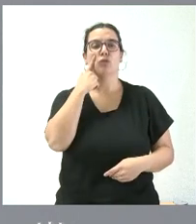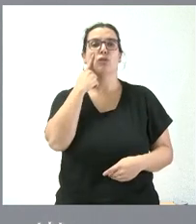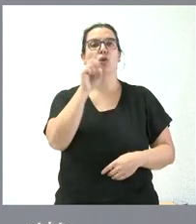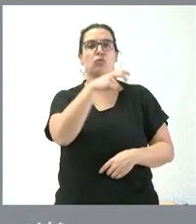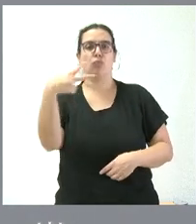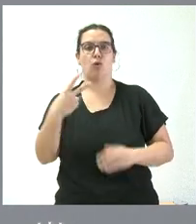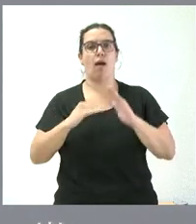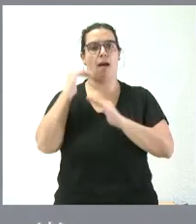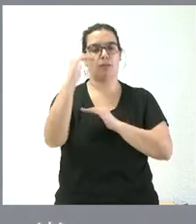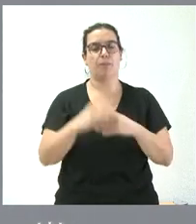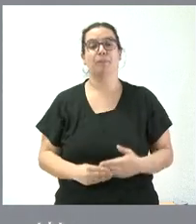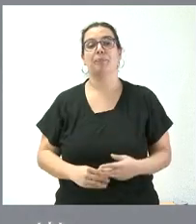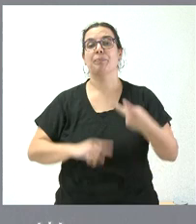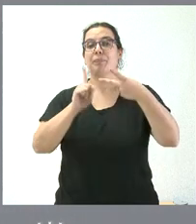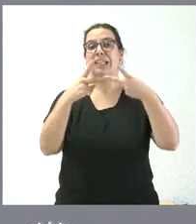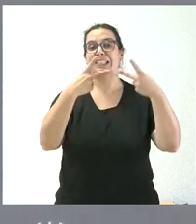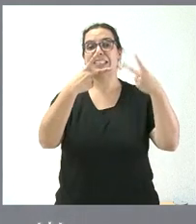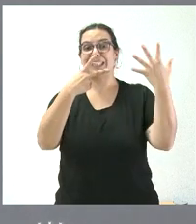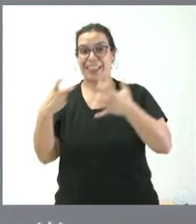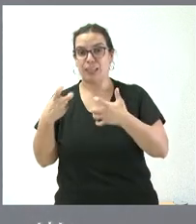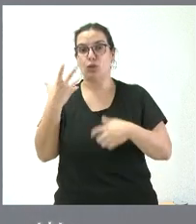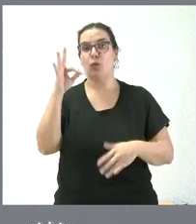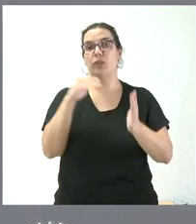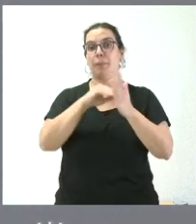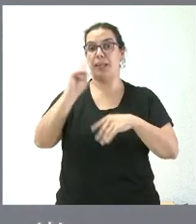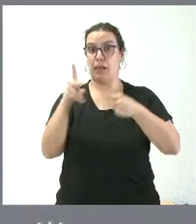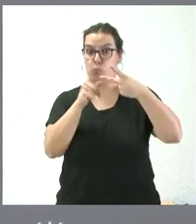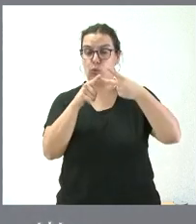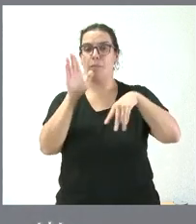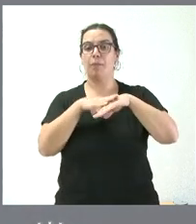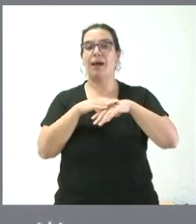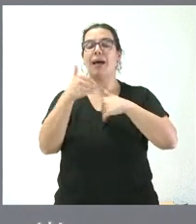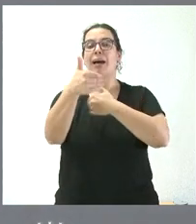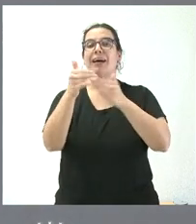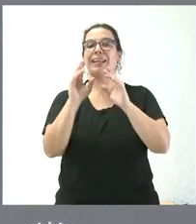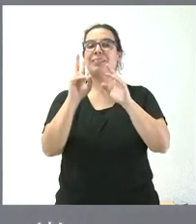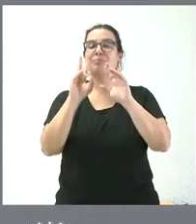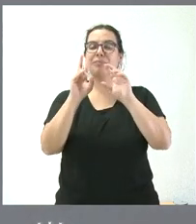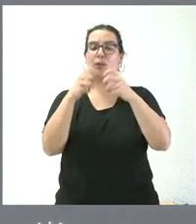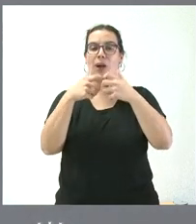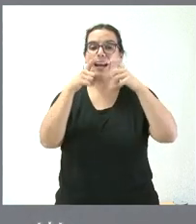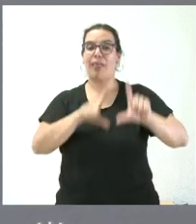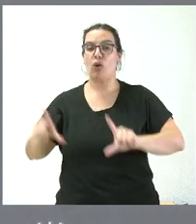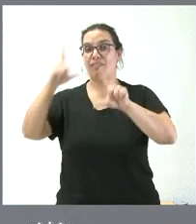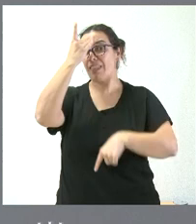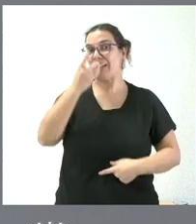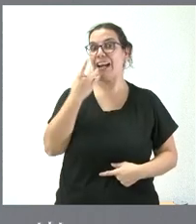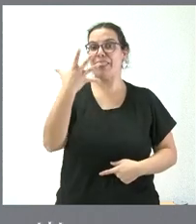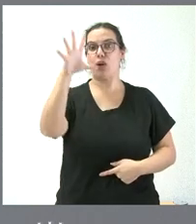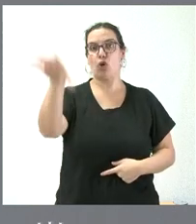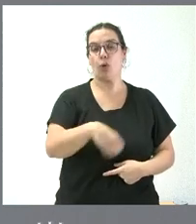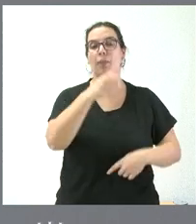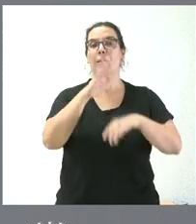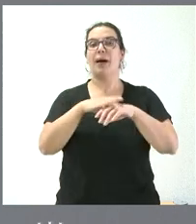resolución y 750,000 para cinco equipos de radiografía digital que se adquirirán para los